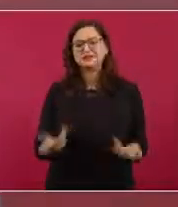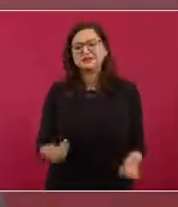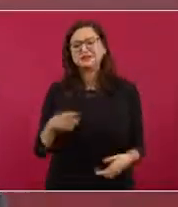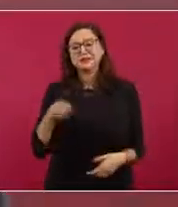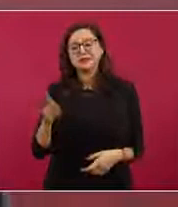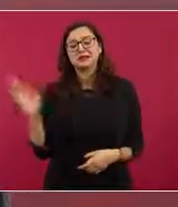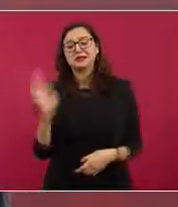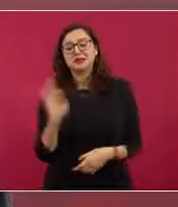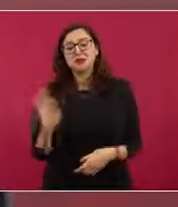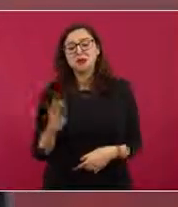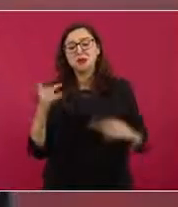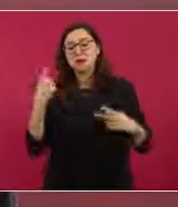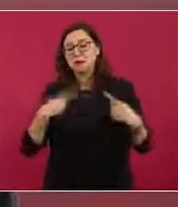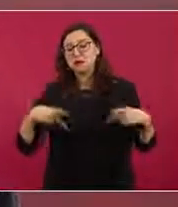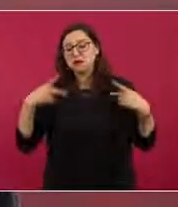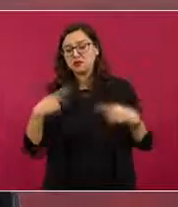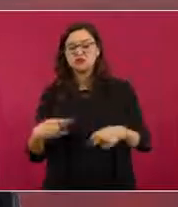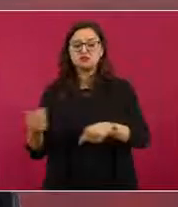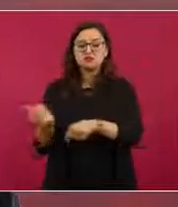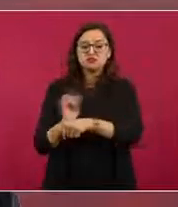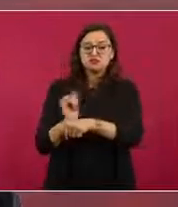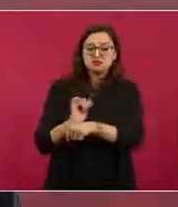SAT,